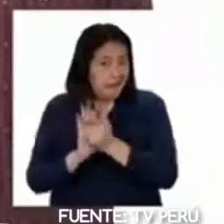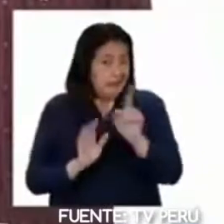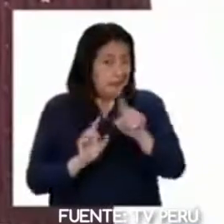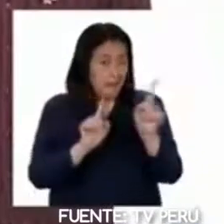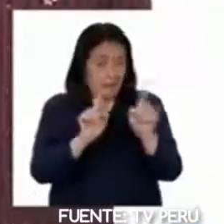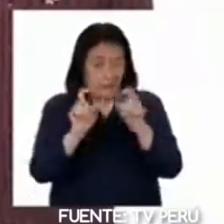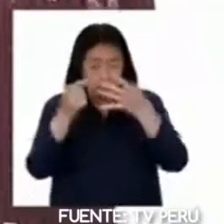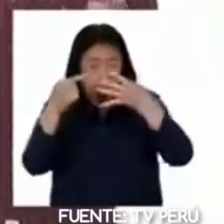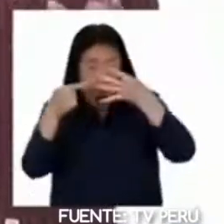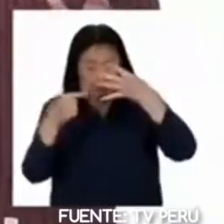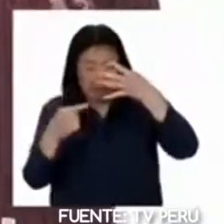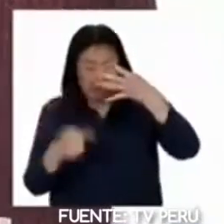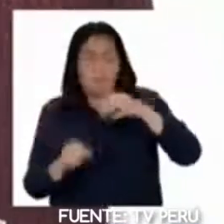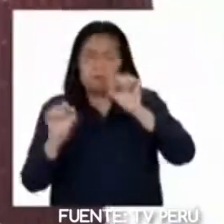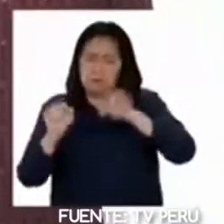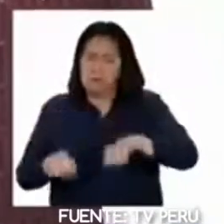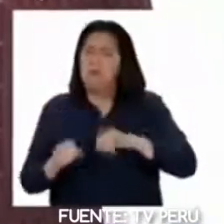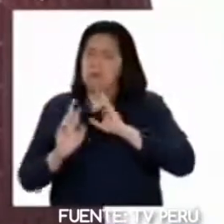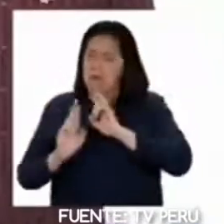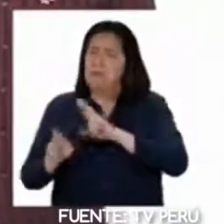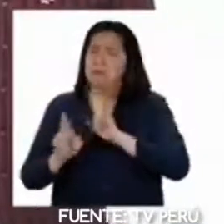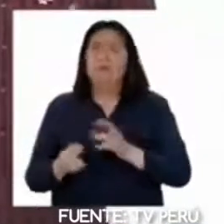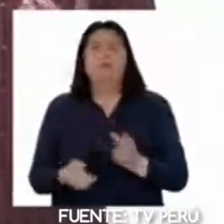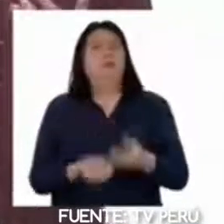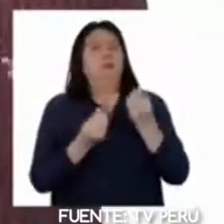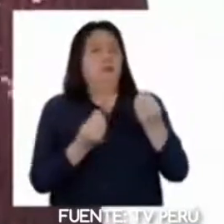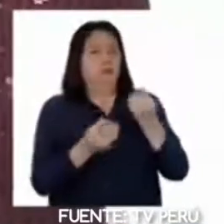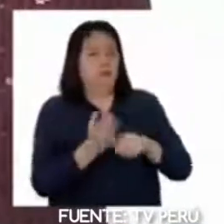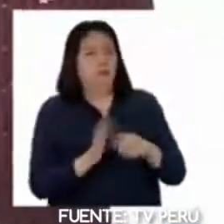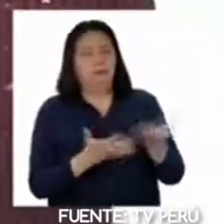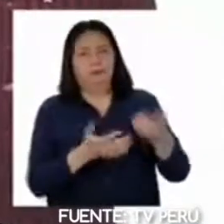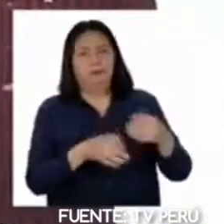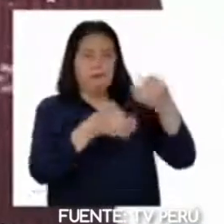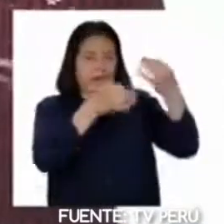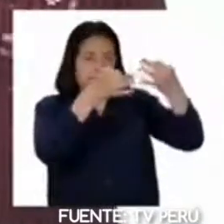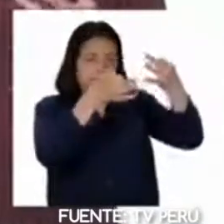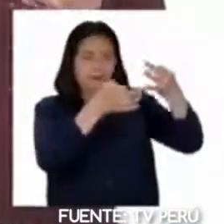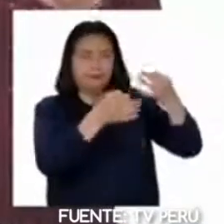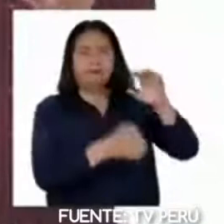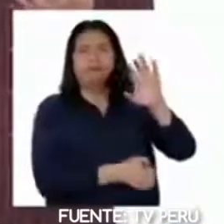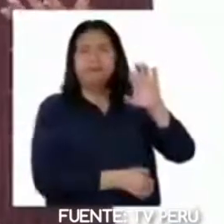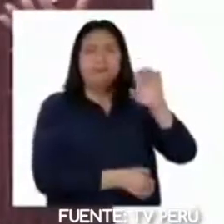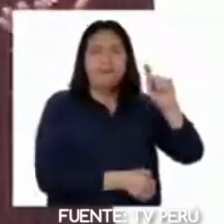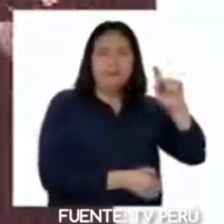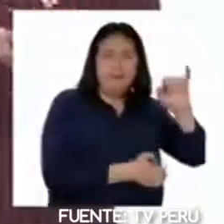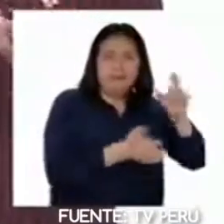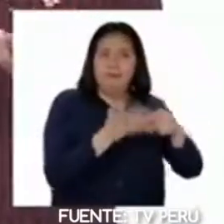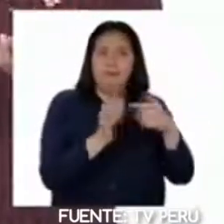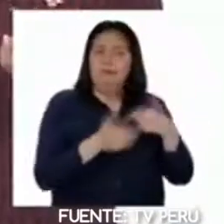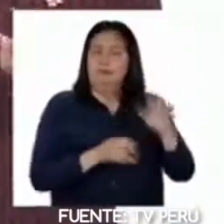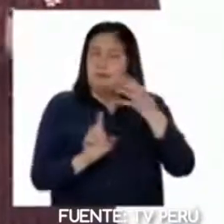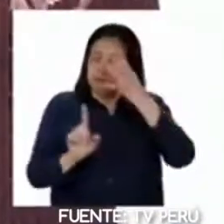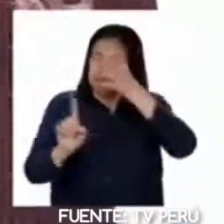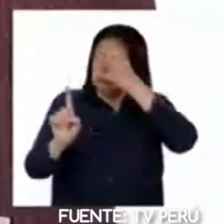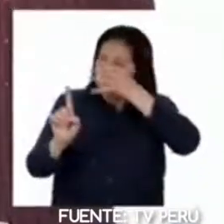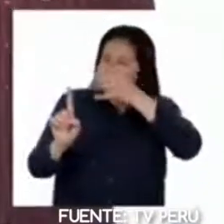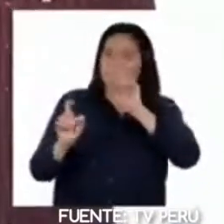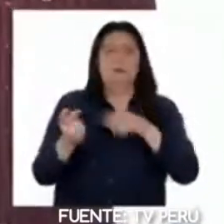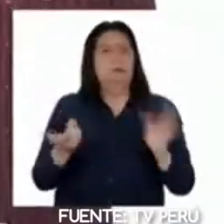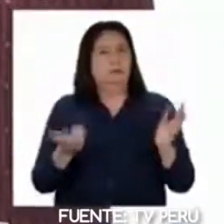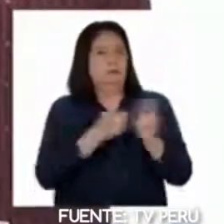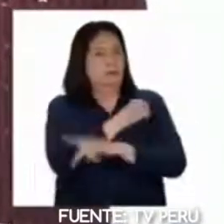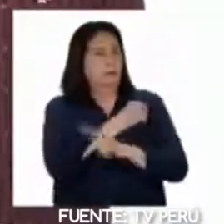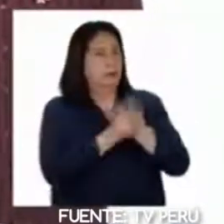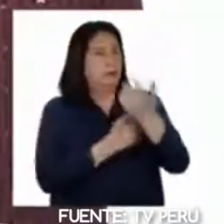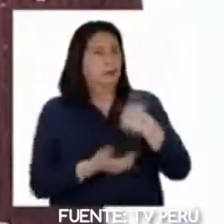esas preguntas pueden ser respondidas a través de la estadística y nos da un perfil valioso de nosotros como